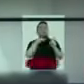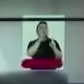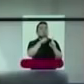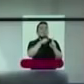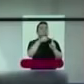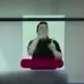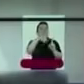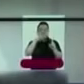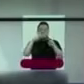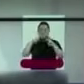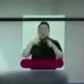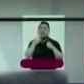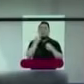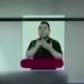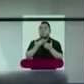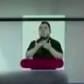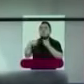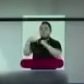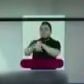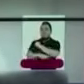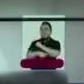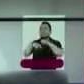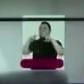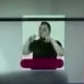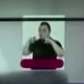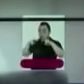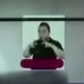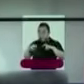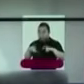avión con día, fecha y hasta hora.